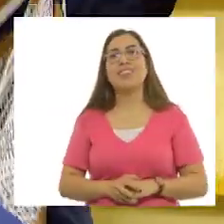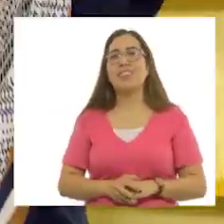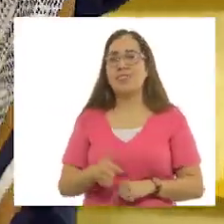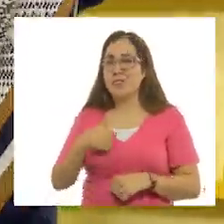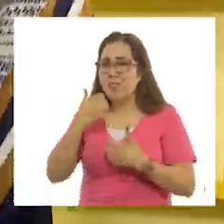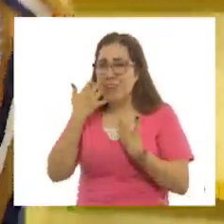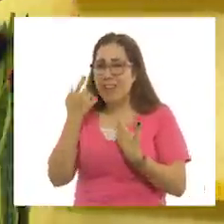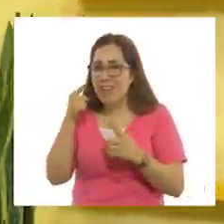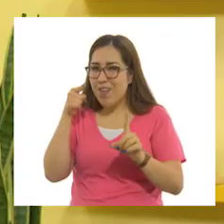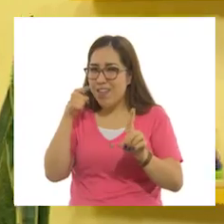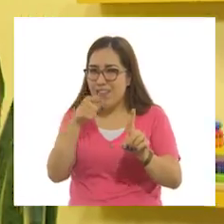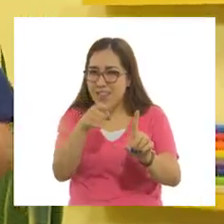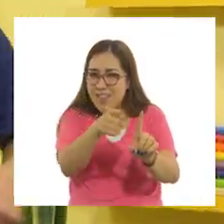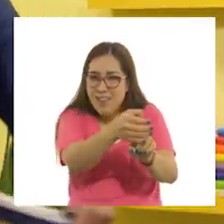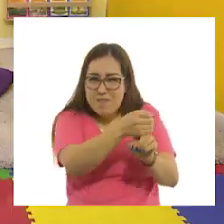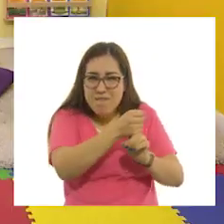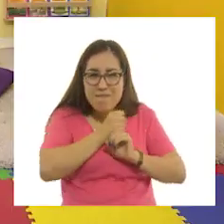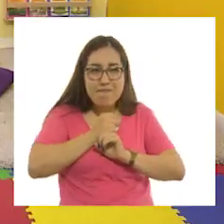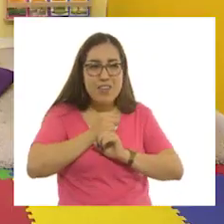usted